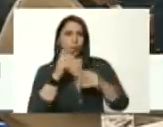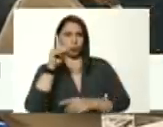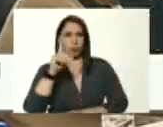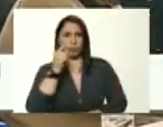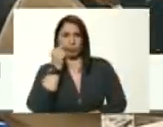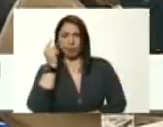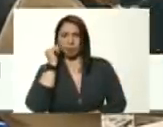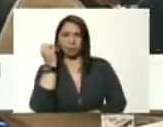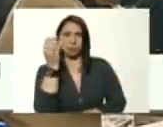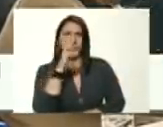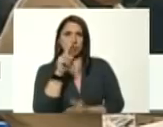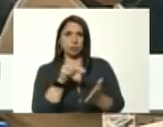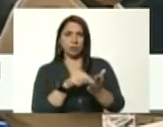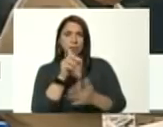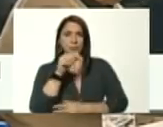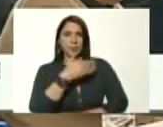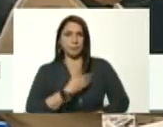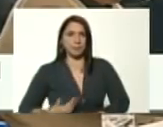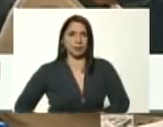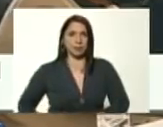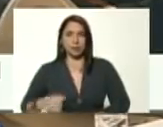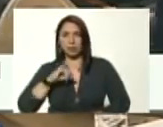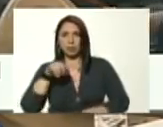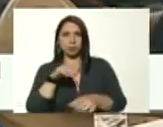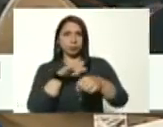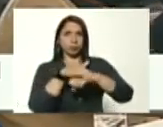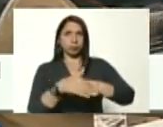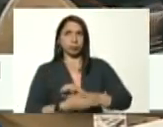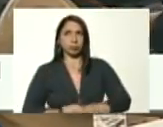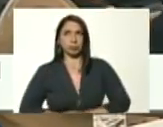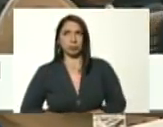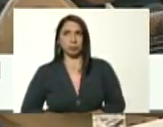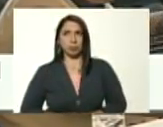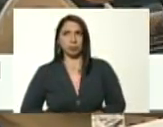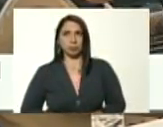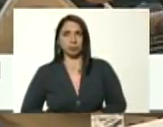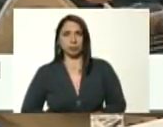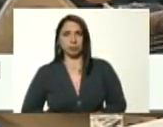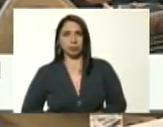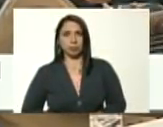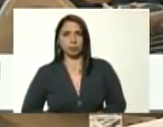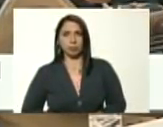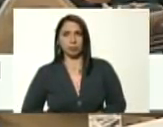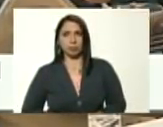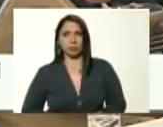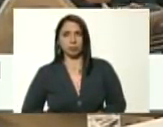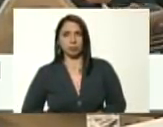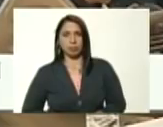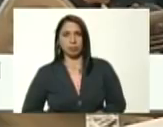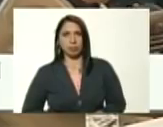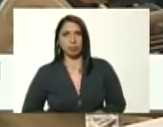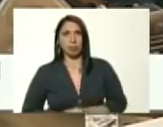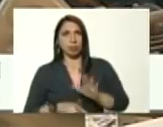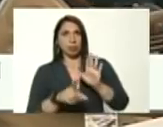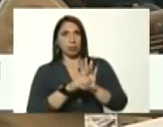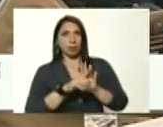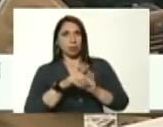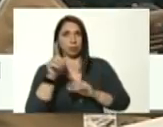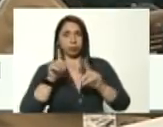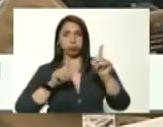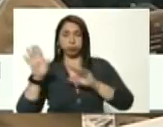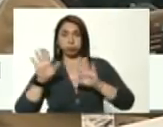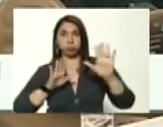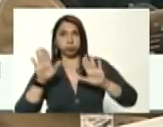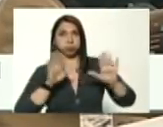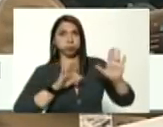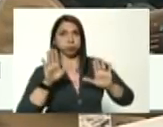la asamblea nacional y a su presidente héctor rodríguez a los legisladores del pleno a todos